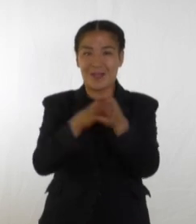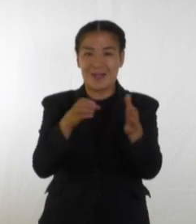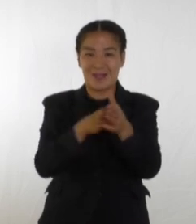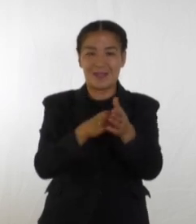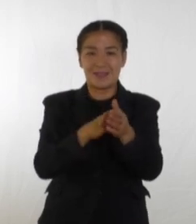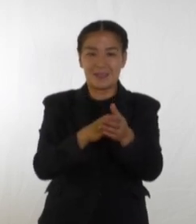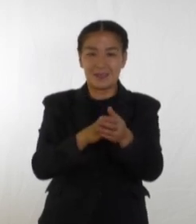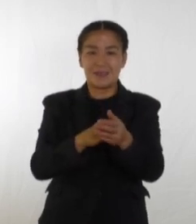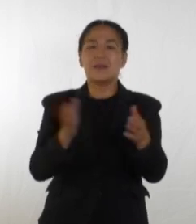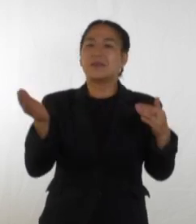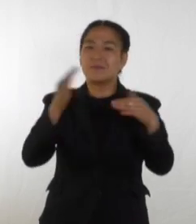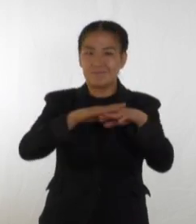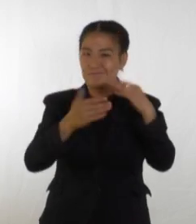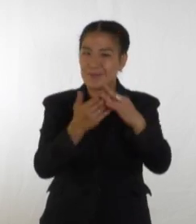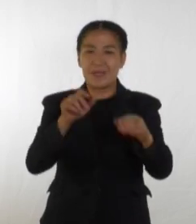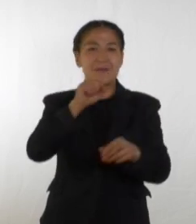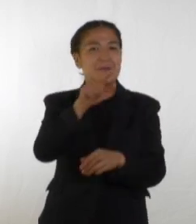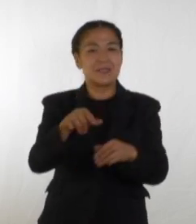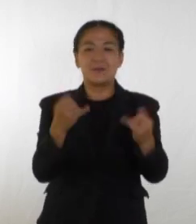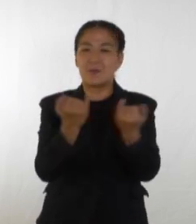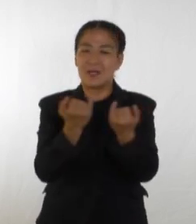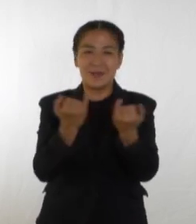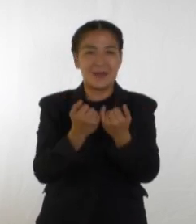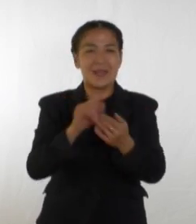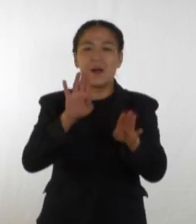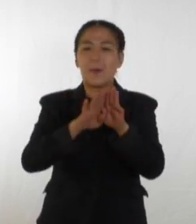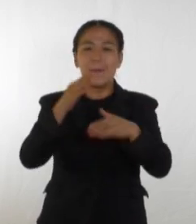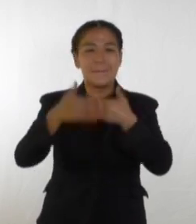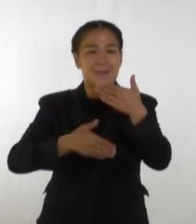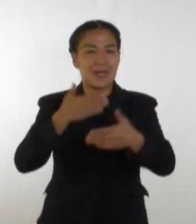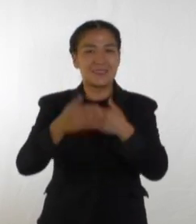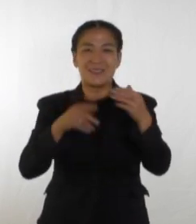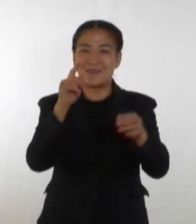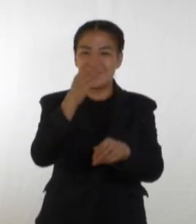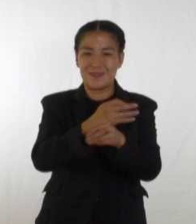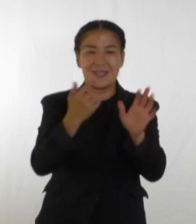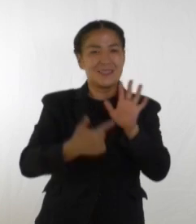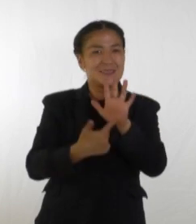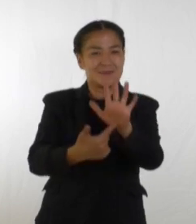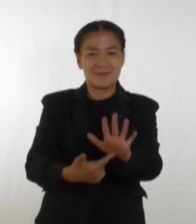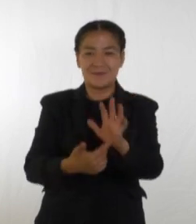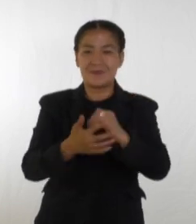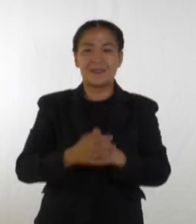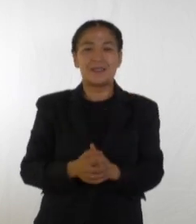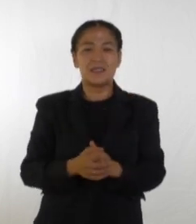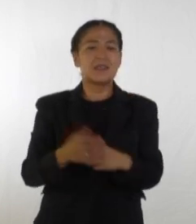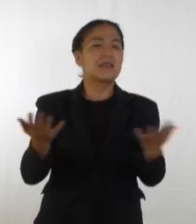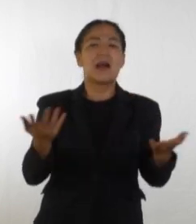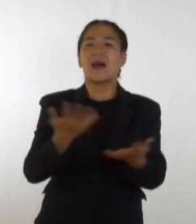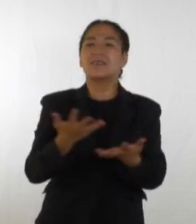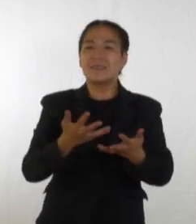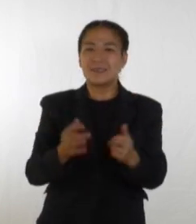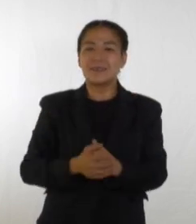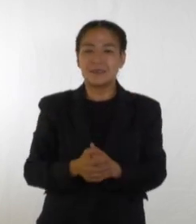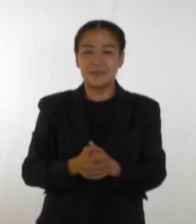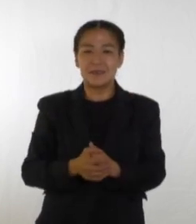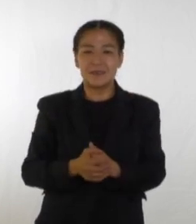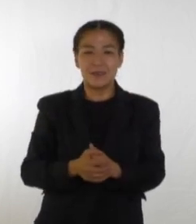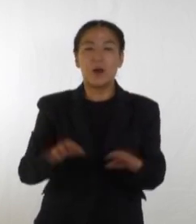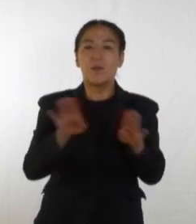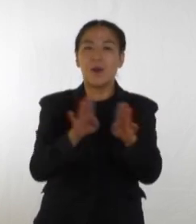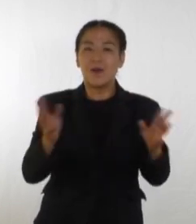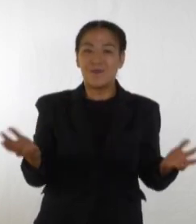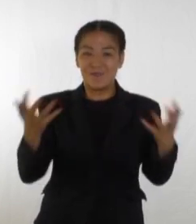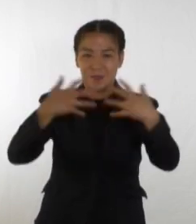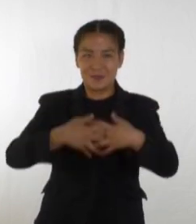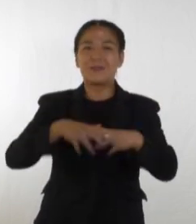segunda caja, la construimos haciendo los mismos pasos que Exactamente acabamos de los mismos ilustrar. ¿Qué vamos a hacer? Ahora sí